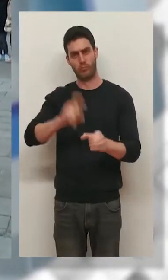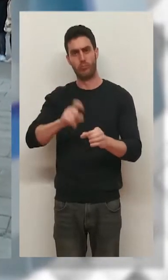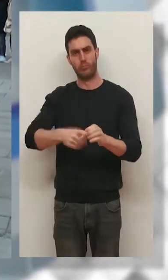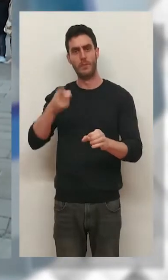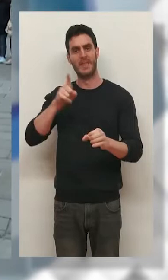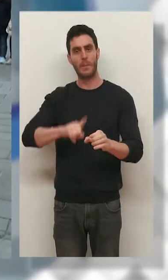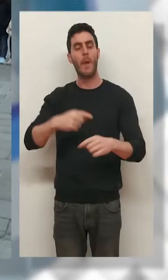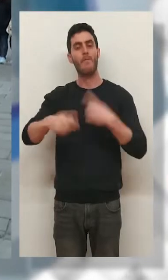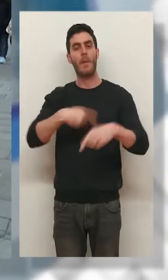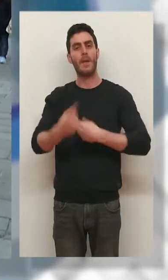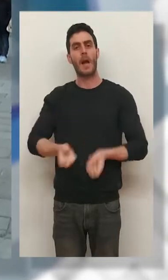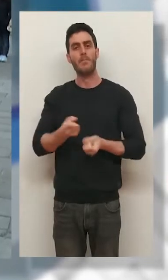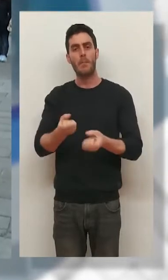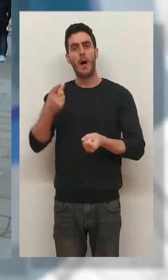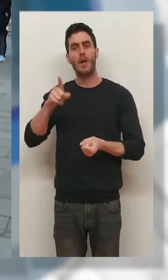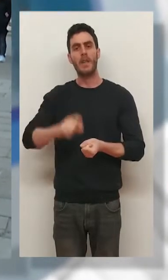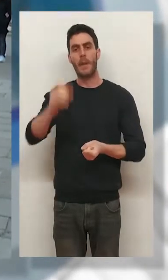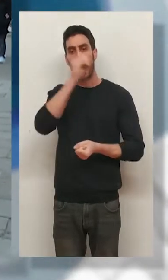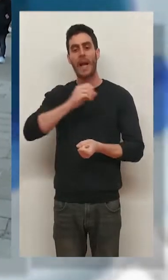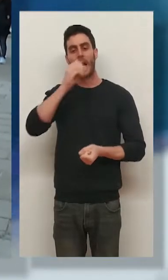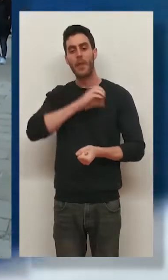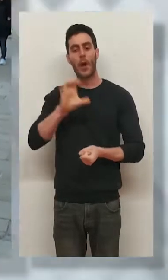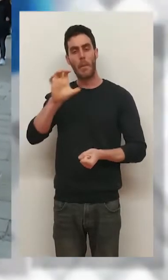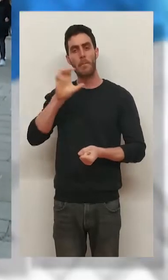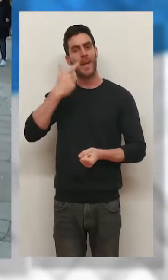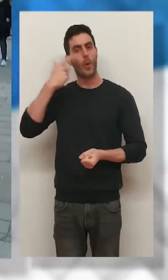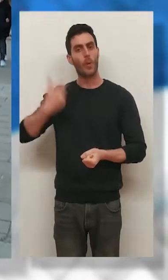dejó testimonios de varios familiares, así como cánticos del país.